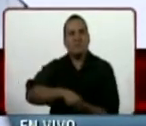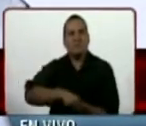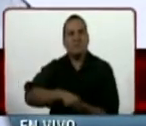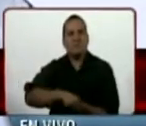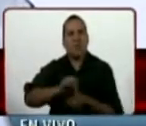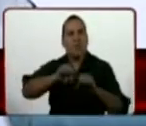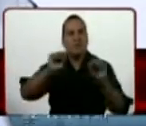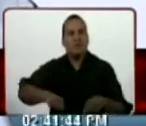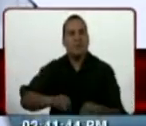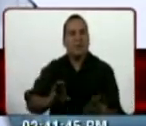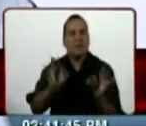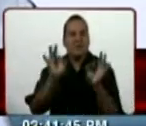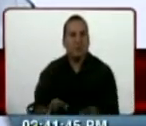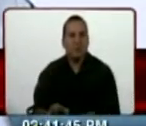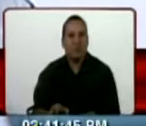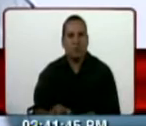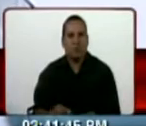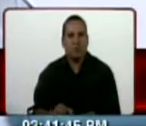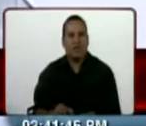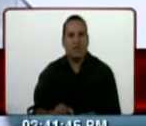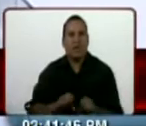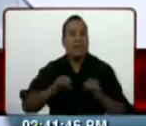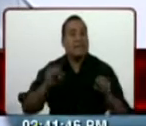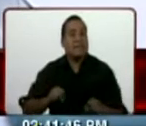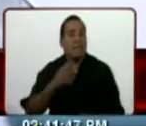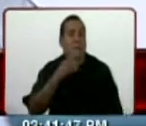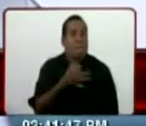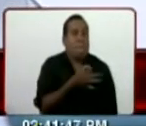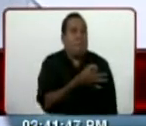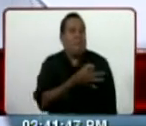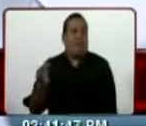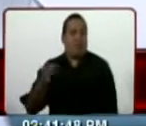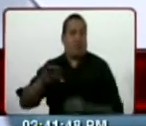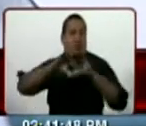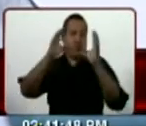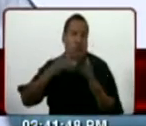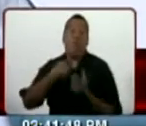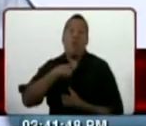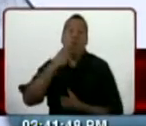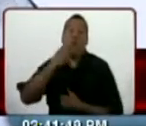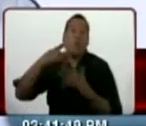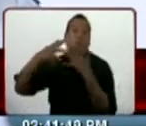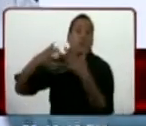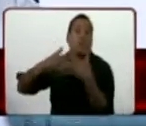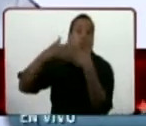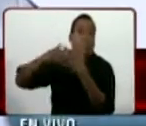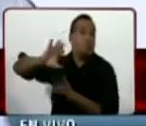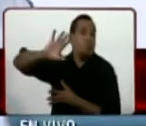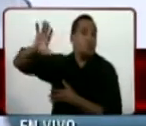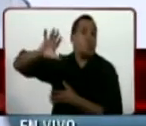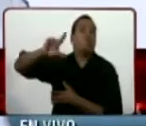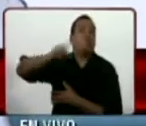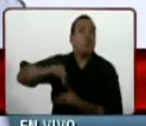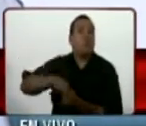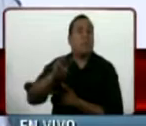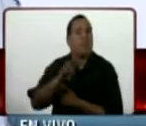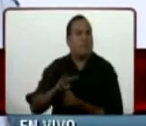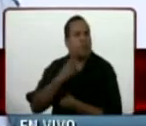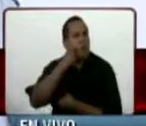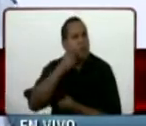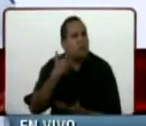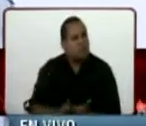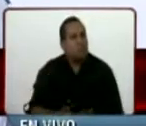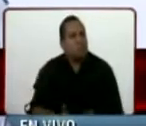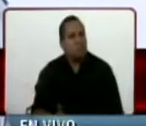garantizado. El sistema más perfecto del mundo, lo dice Jimmy Carter, pero lo dice todo nuestro pueblo. Así que